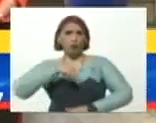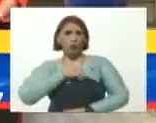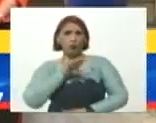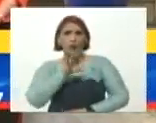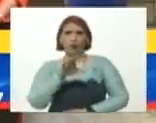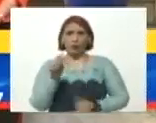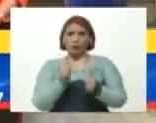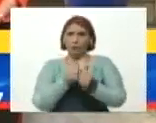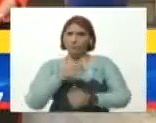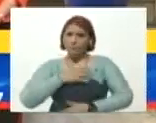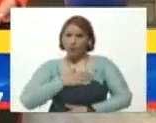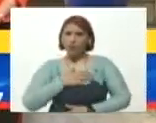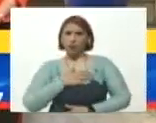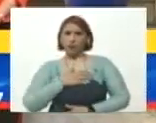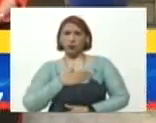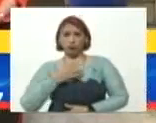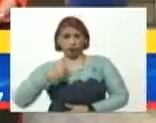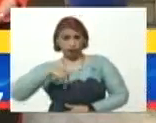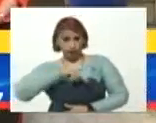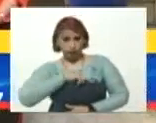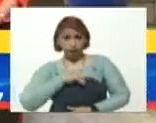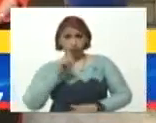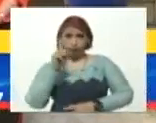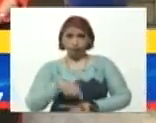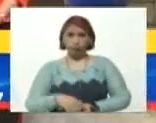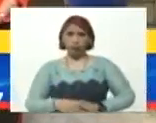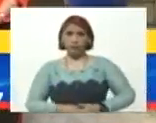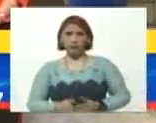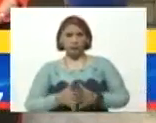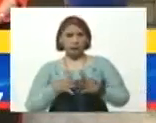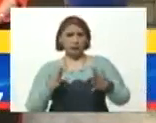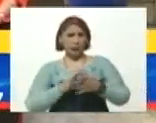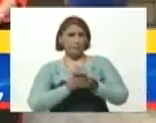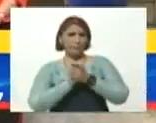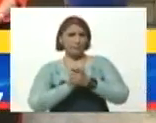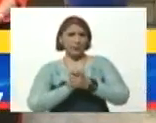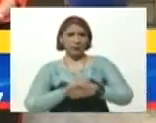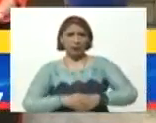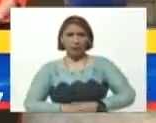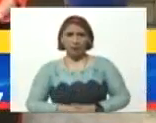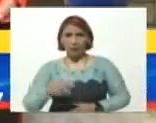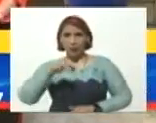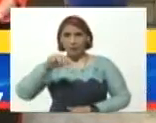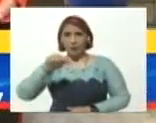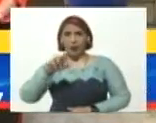conmigo, bueno, con nosotros. La gran amistad con Maradona.